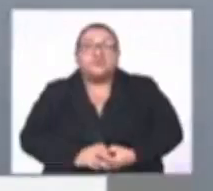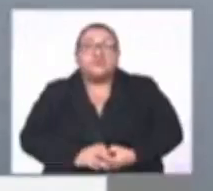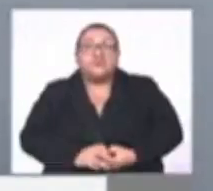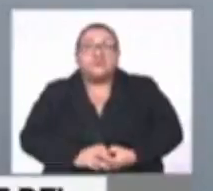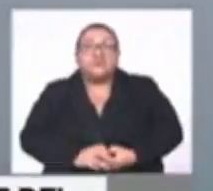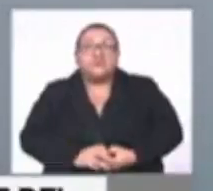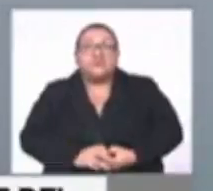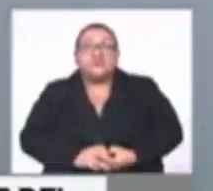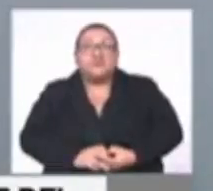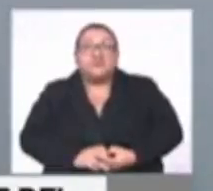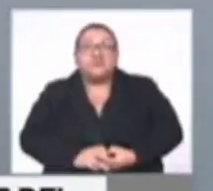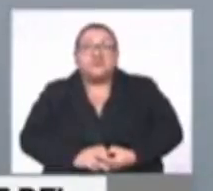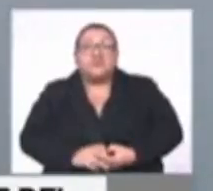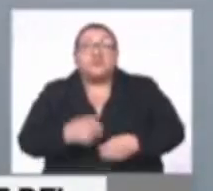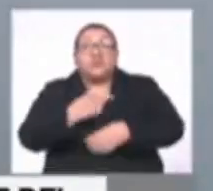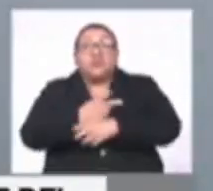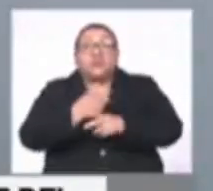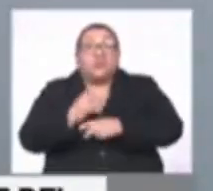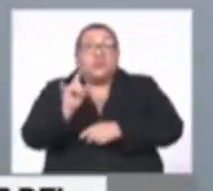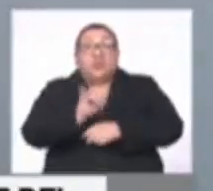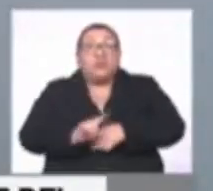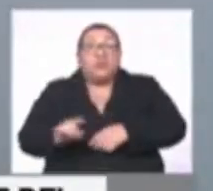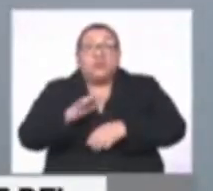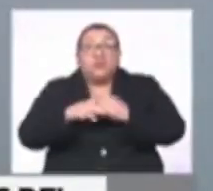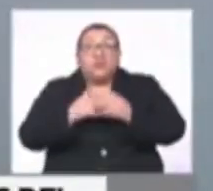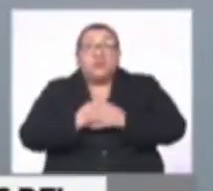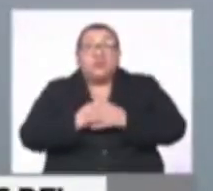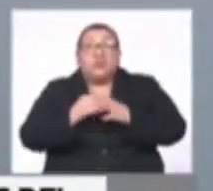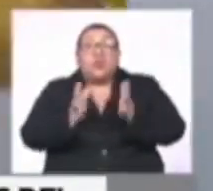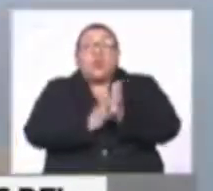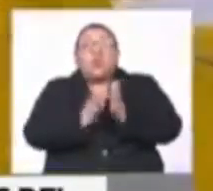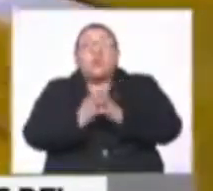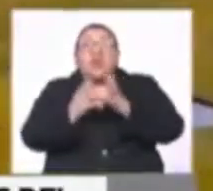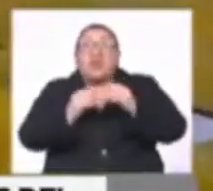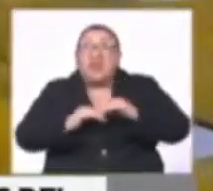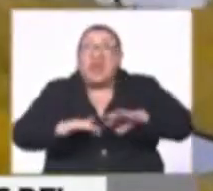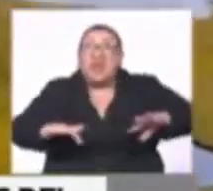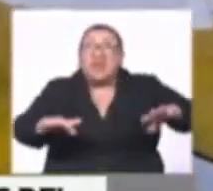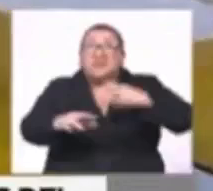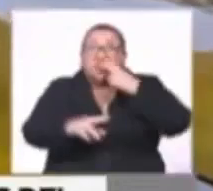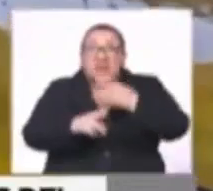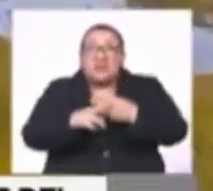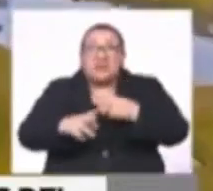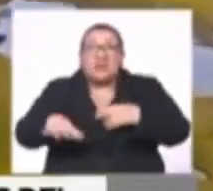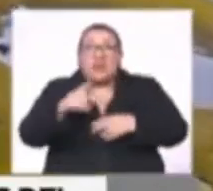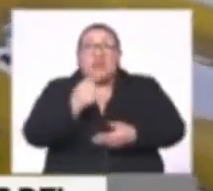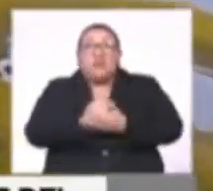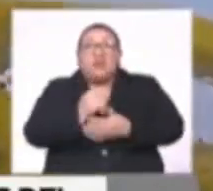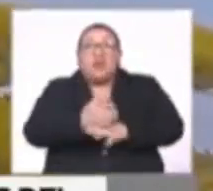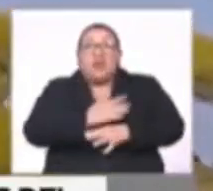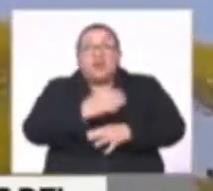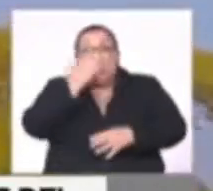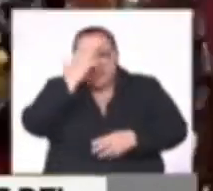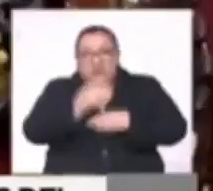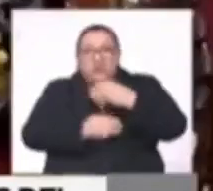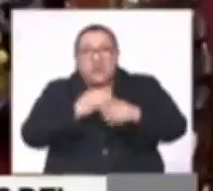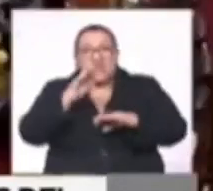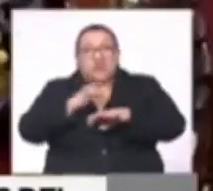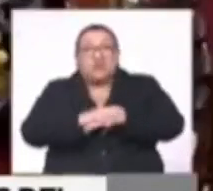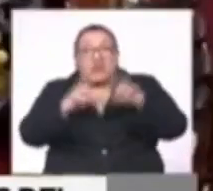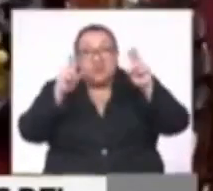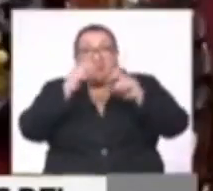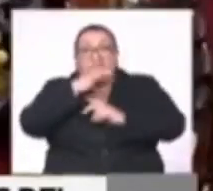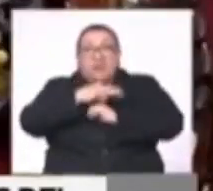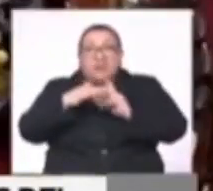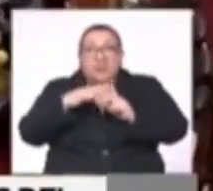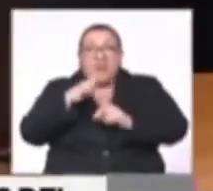Medidas para la protección, conservación y uso sostenible de los humedales en el territorio nacional aprobó por unanimidad en el Día Mundial del Medio Ambiente el